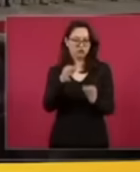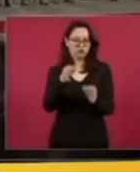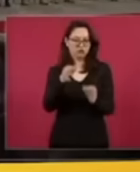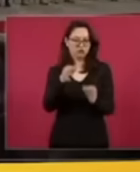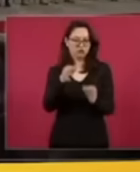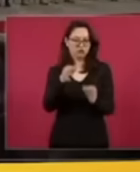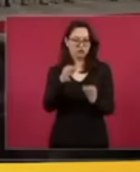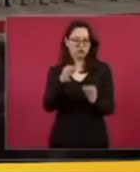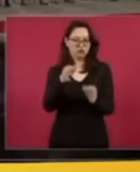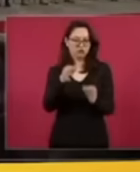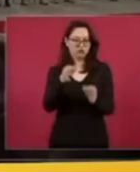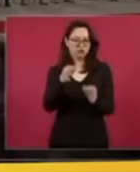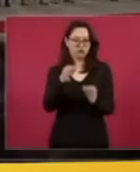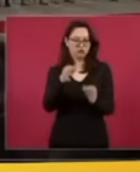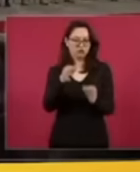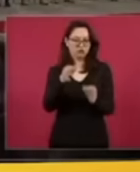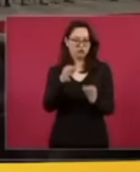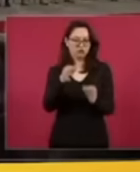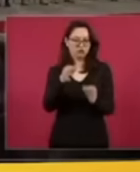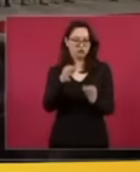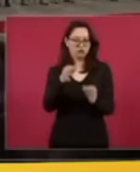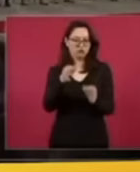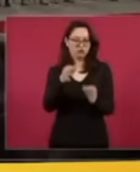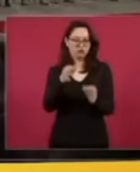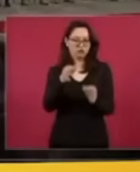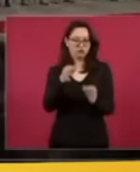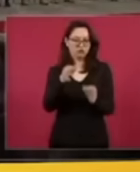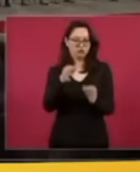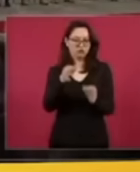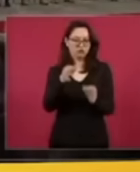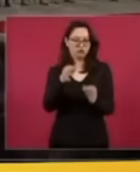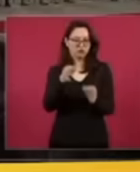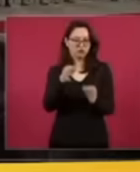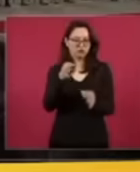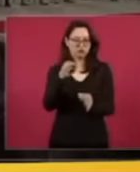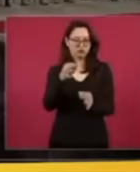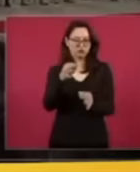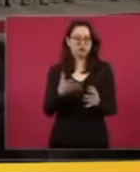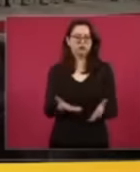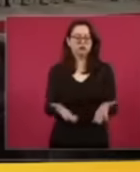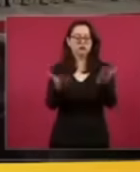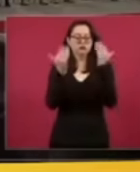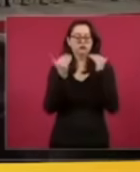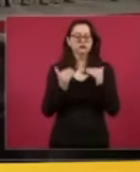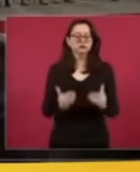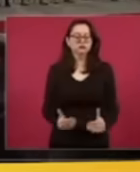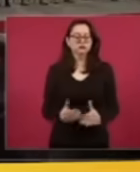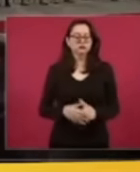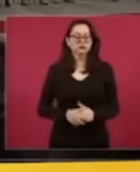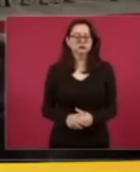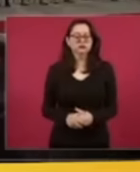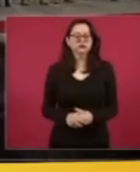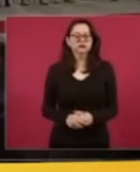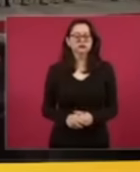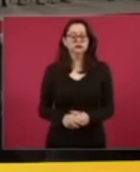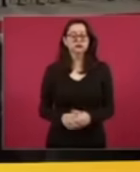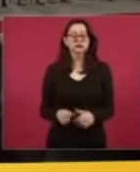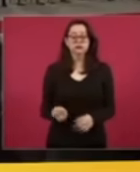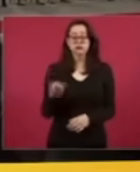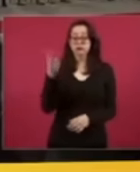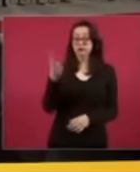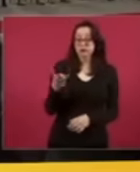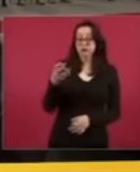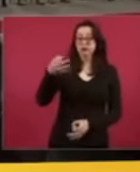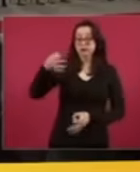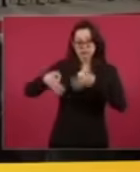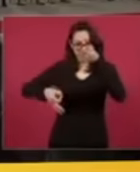no es con el apoyo de los corruptos ministros y magistrados de la Corte. Tenemos tres casos de jueces que